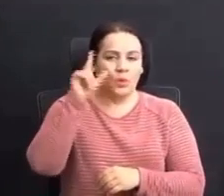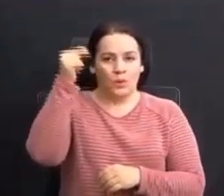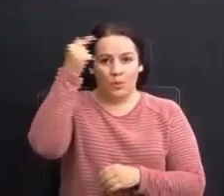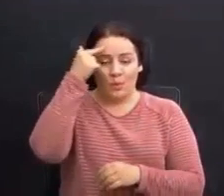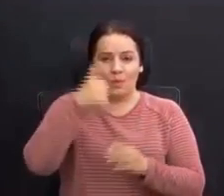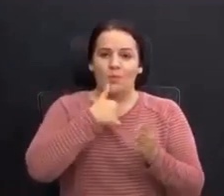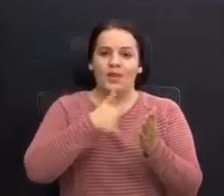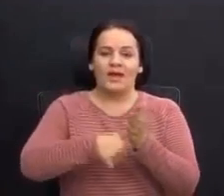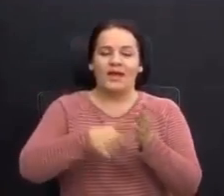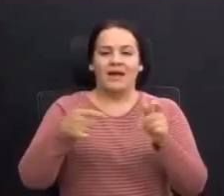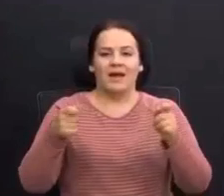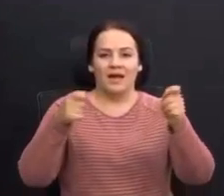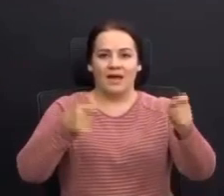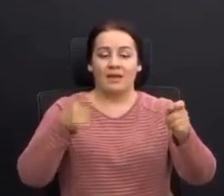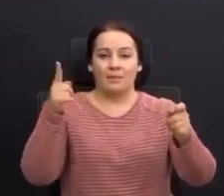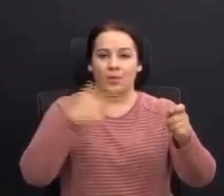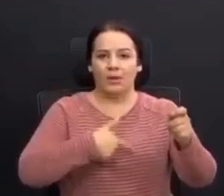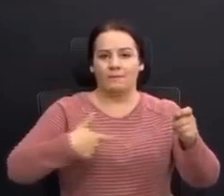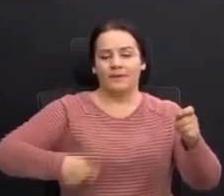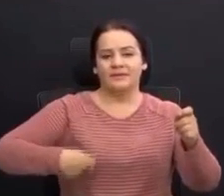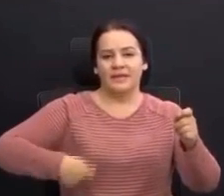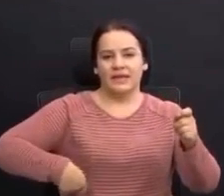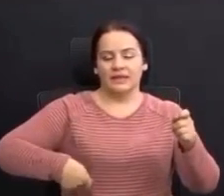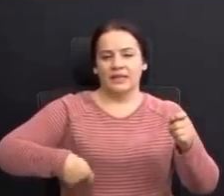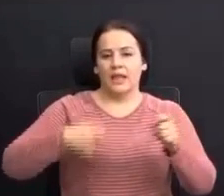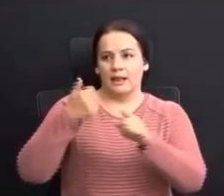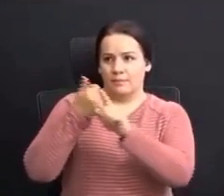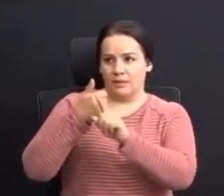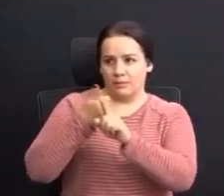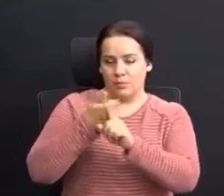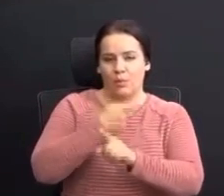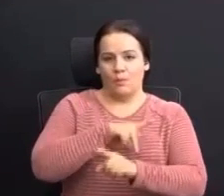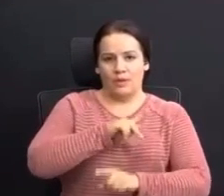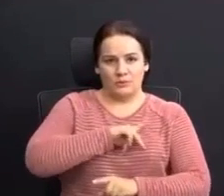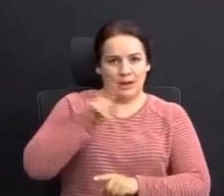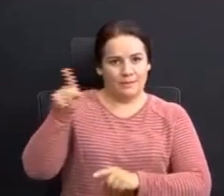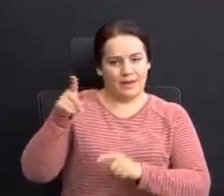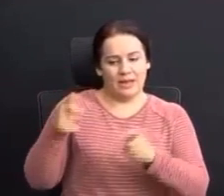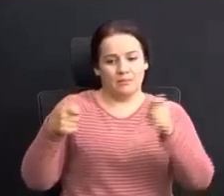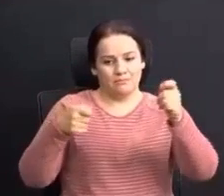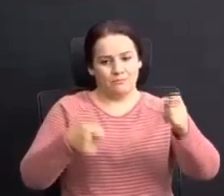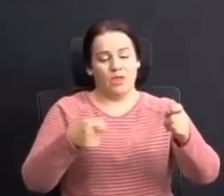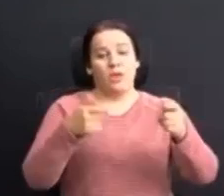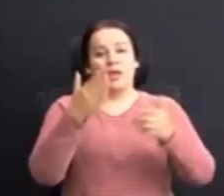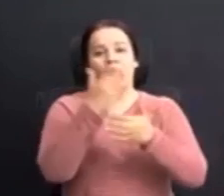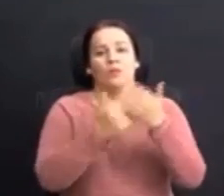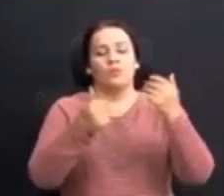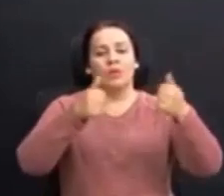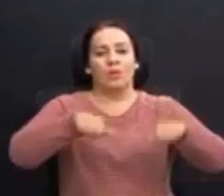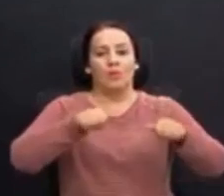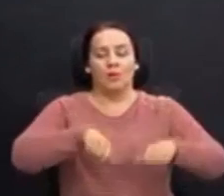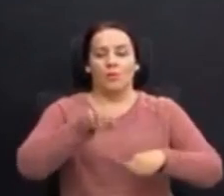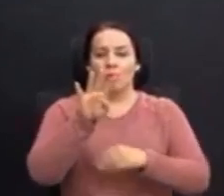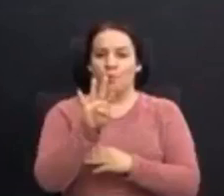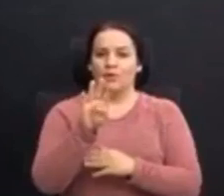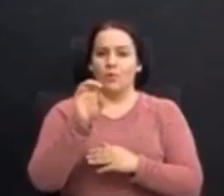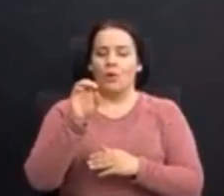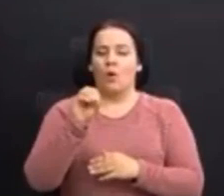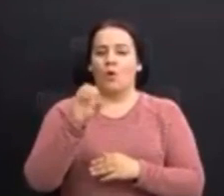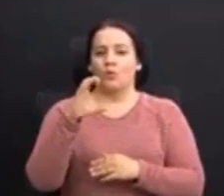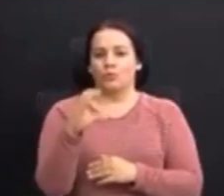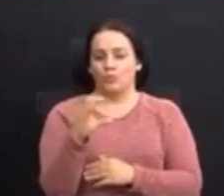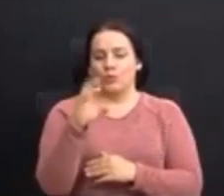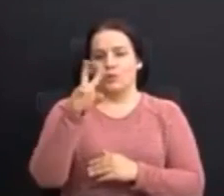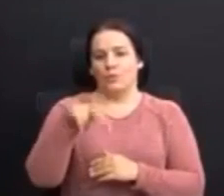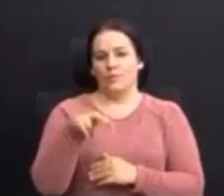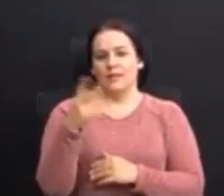carta suscrita por el presidente de la República, personalmente, se comprometió con una serie de acuerdos el 4 de octubre del 2018, de previo a la